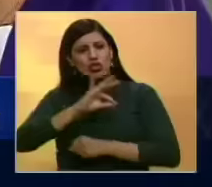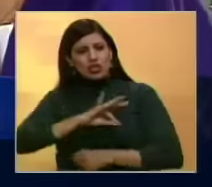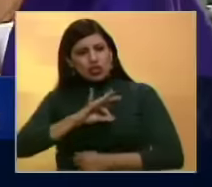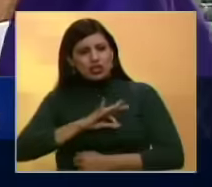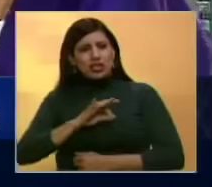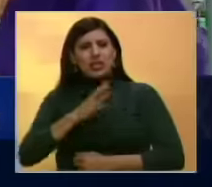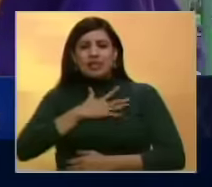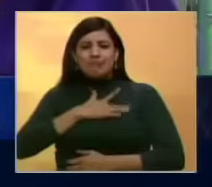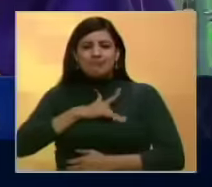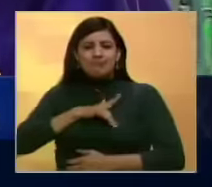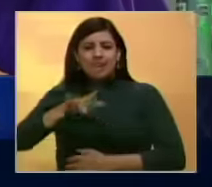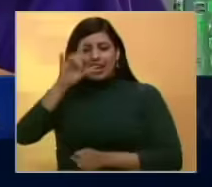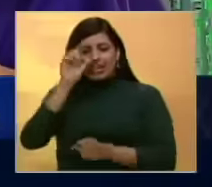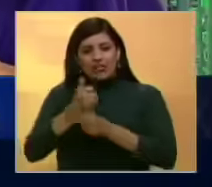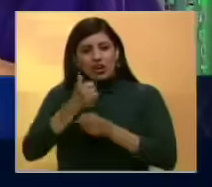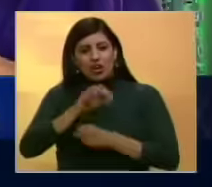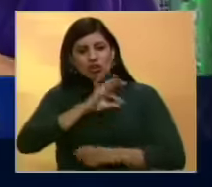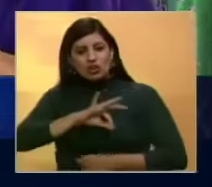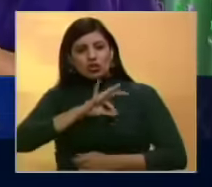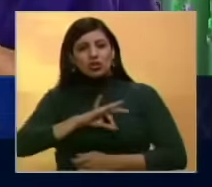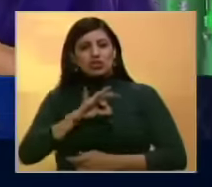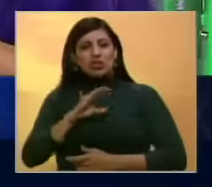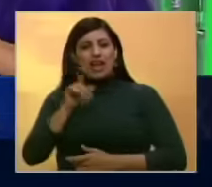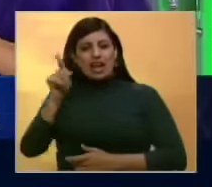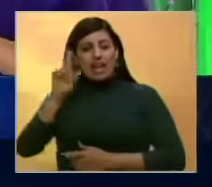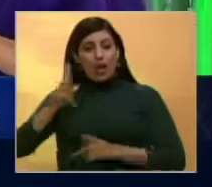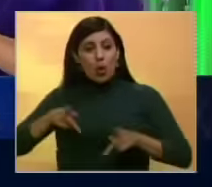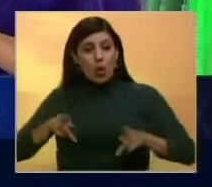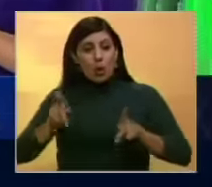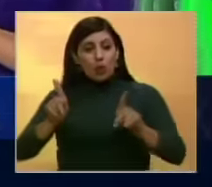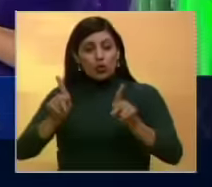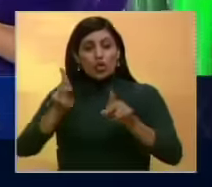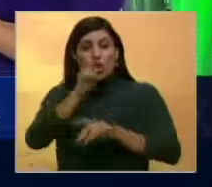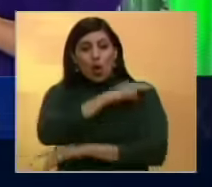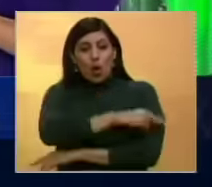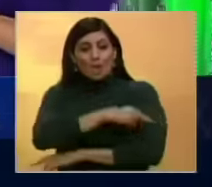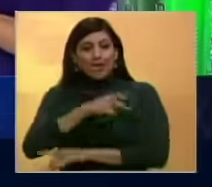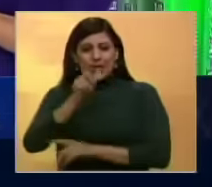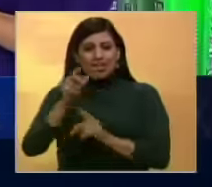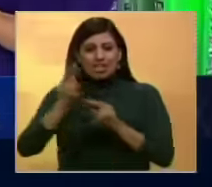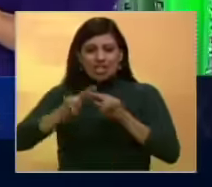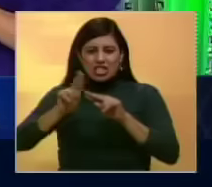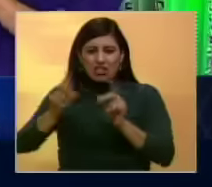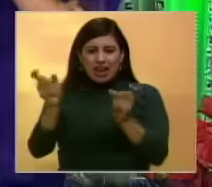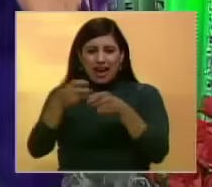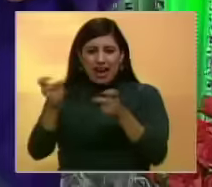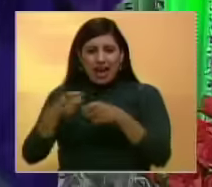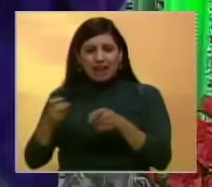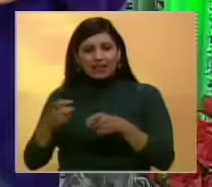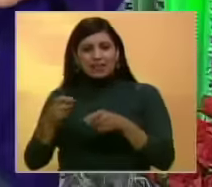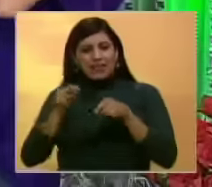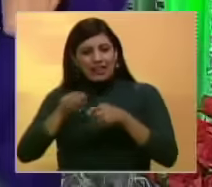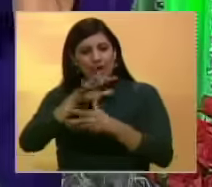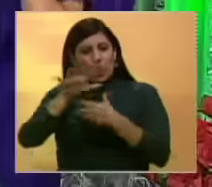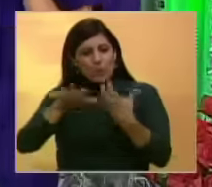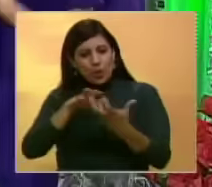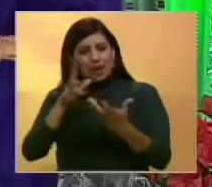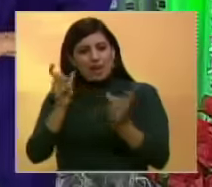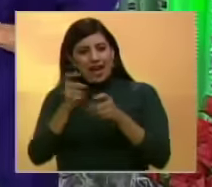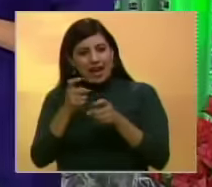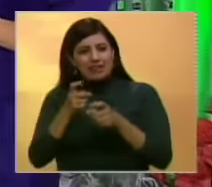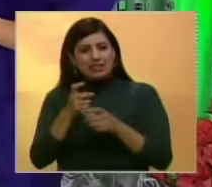quedé enamoradísima la labor social eh estuve la oportunidad de ir un hospital oncológico donde compartí con niños de de de este problema